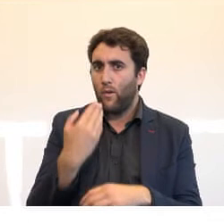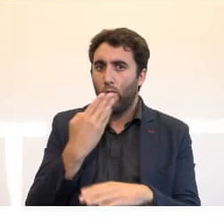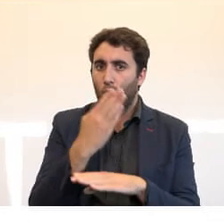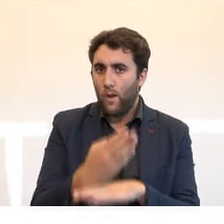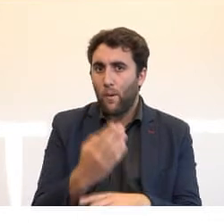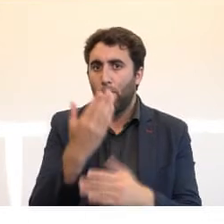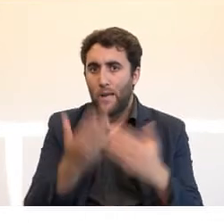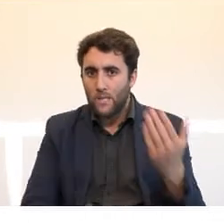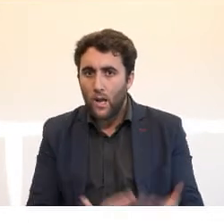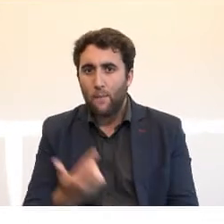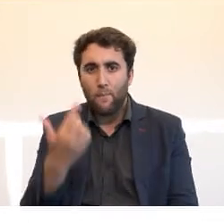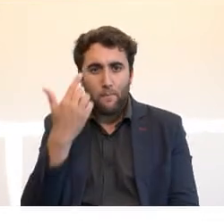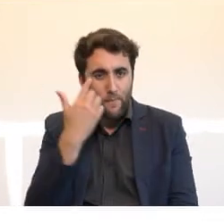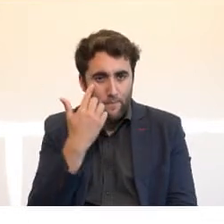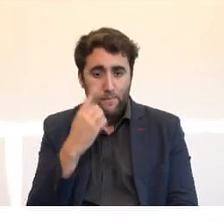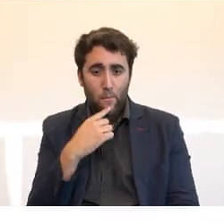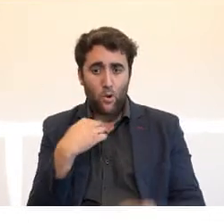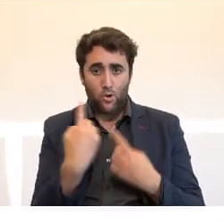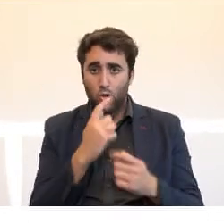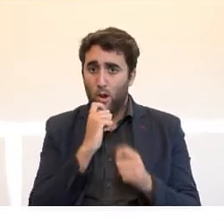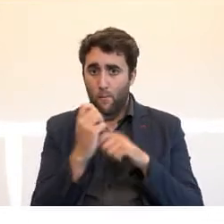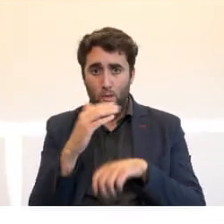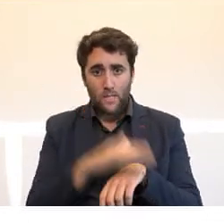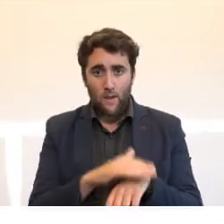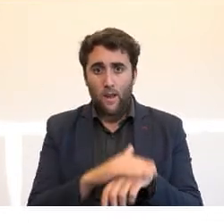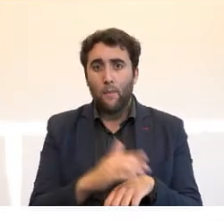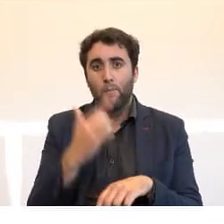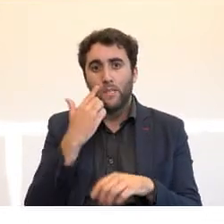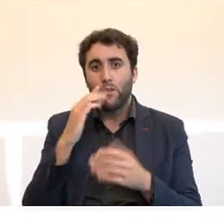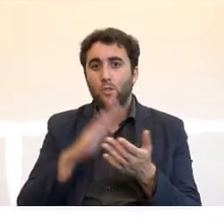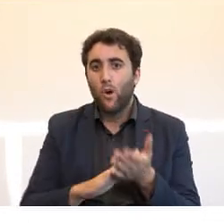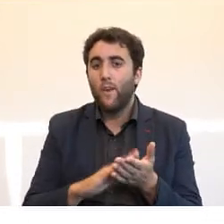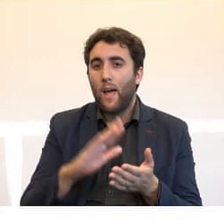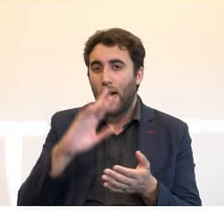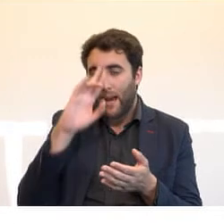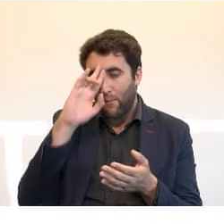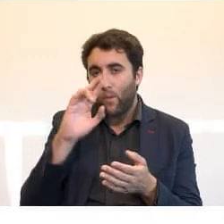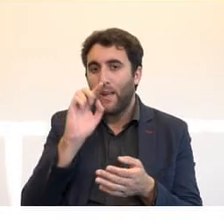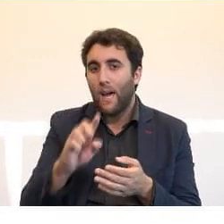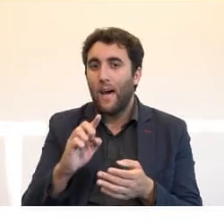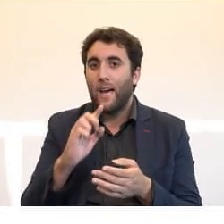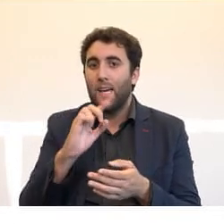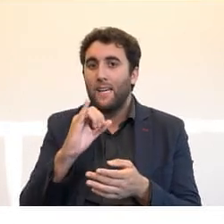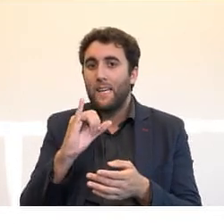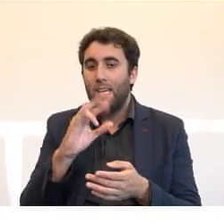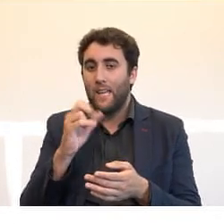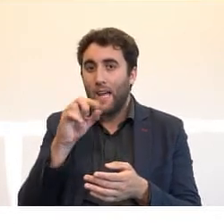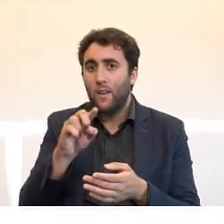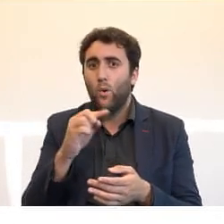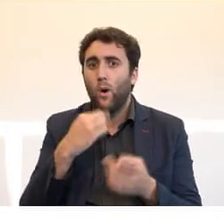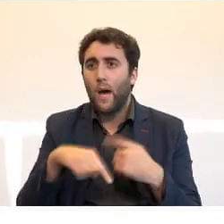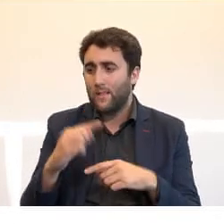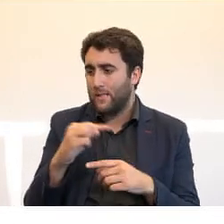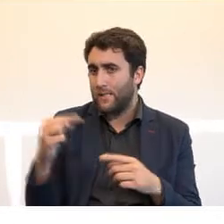y que muchas veces habíamos construido los medios de comunicación alrededor de la República Islámica de Irán y hace apenas unas semanas